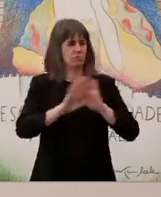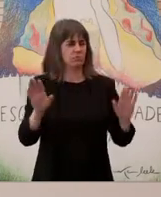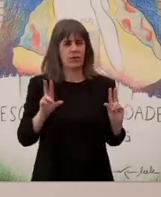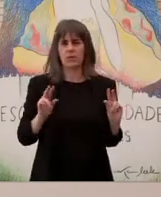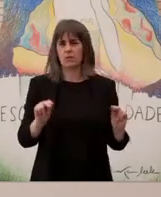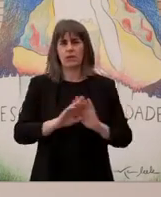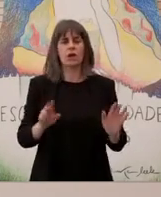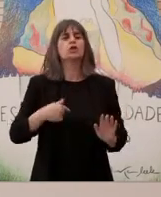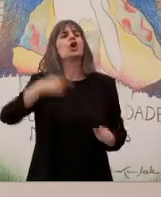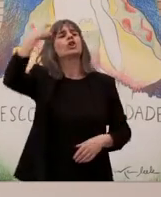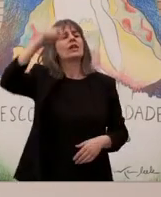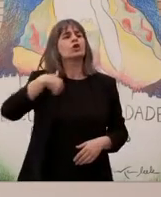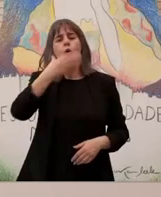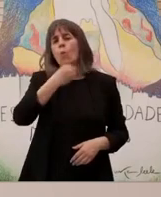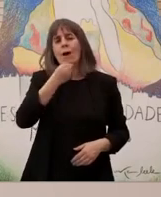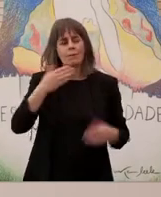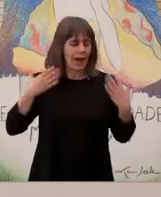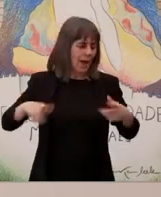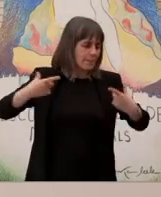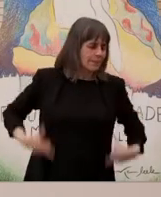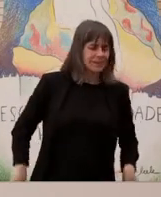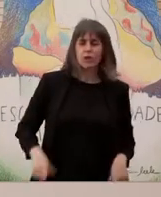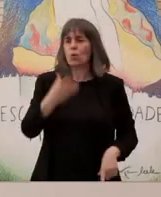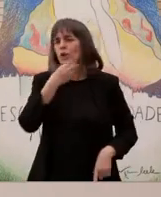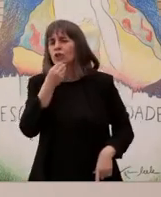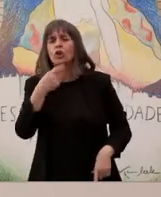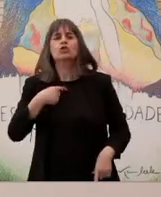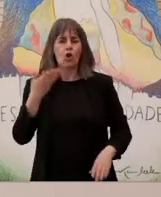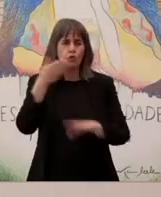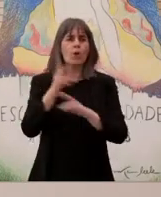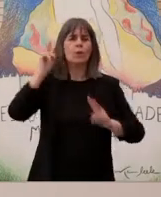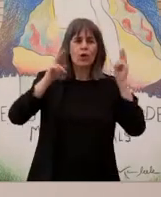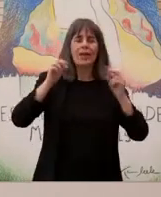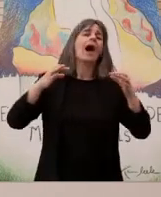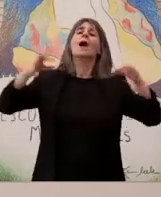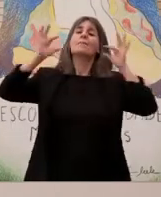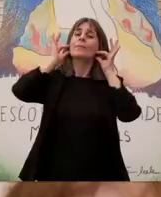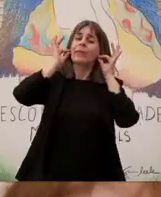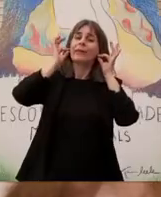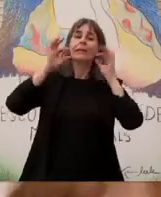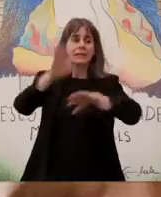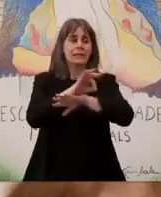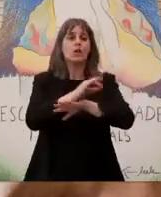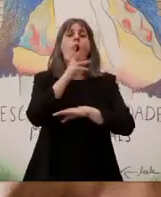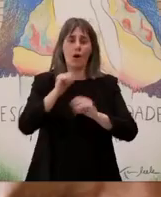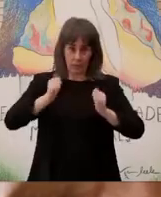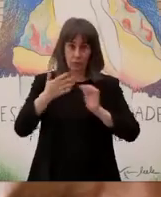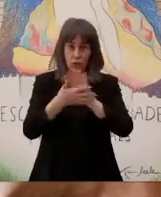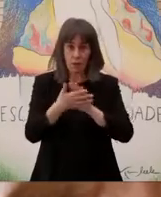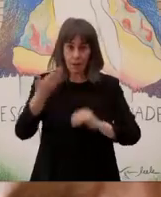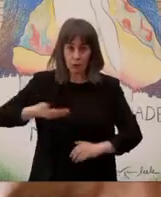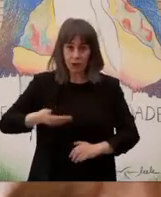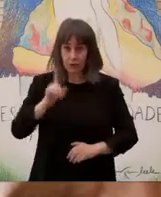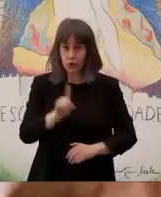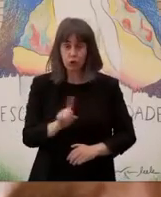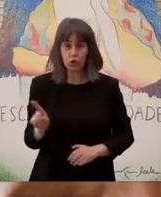guapa este vestido chulísimo fue una peluquería pues pendientes son de diseño y ahora empezamos las causas importantes que hay que patear Claro porque